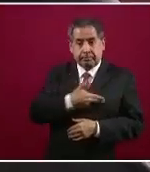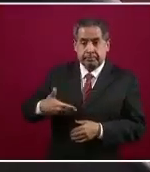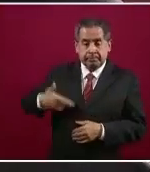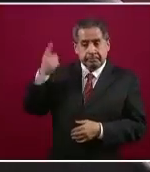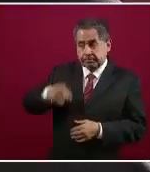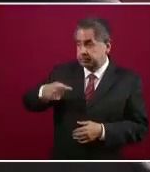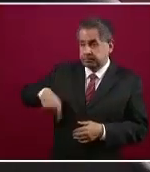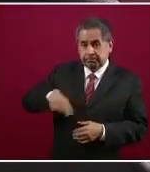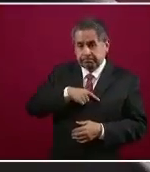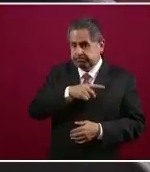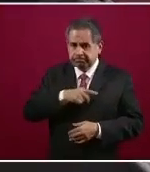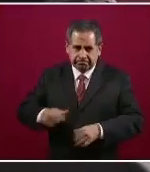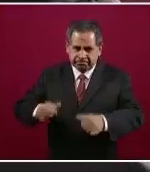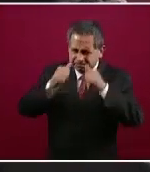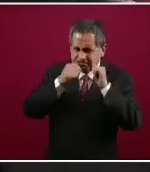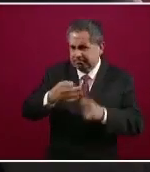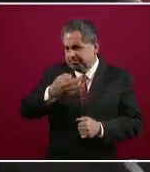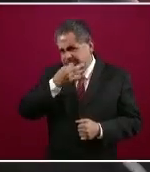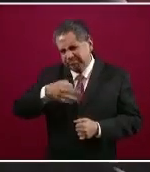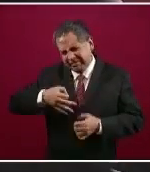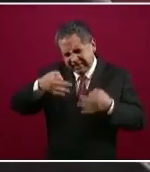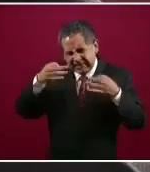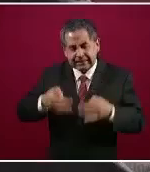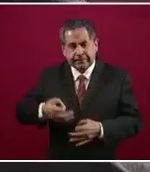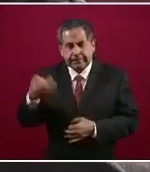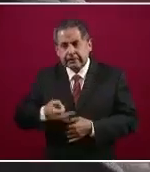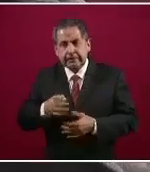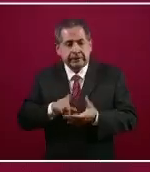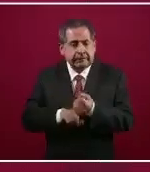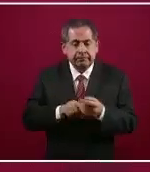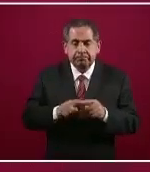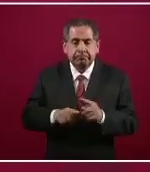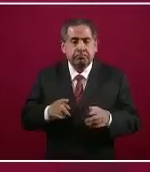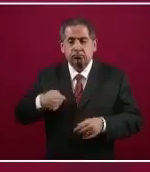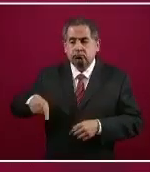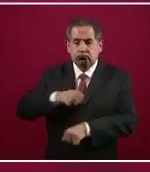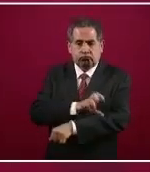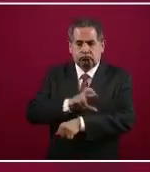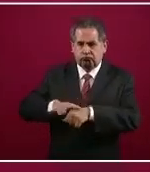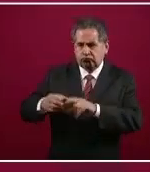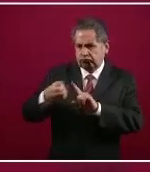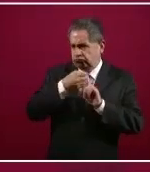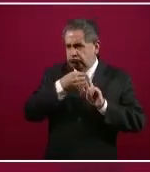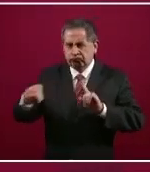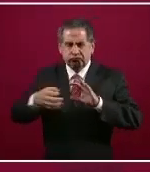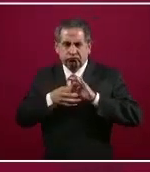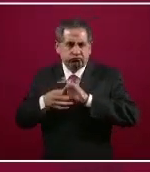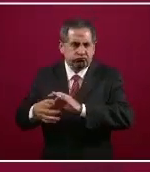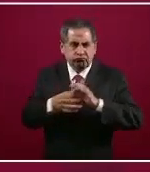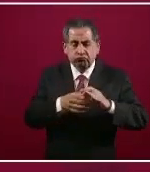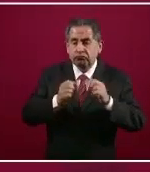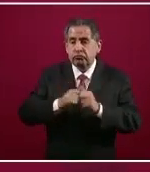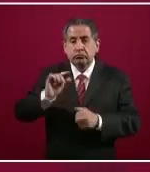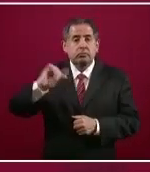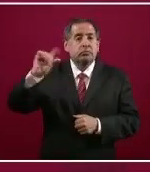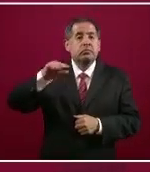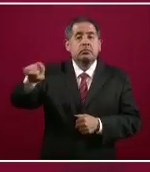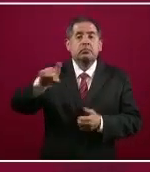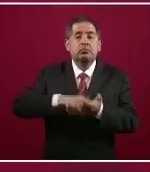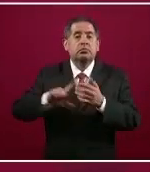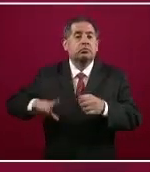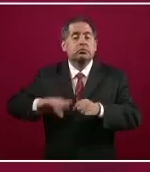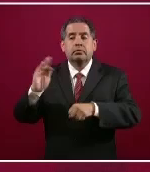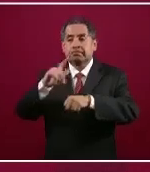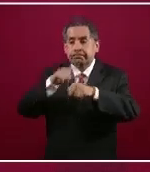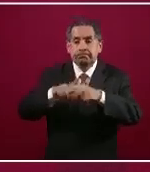eficientes en la atención de las emergencias. 2, tener una plena coordinación con las autoridades del gobierno